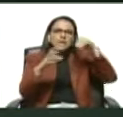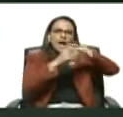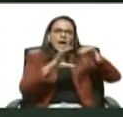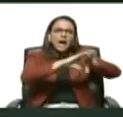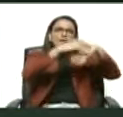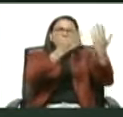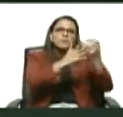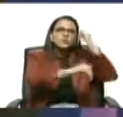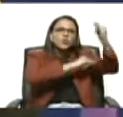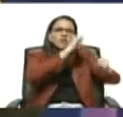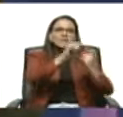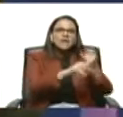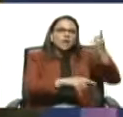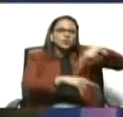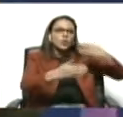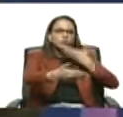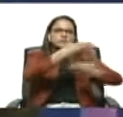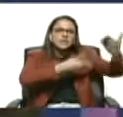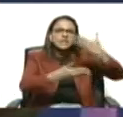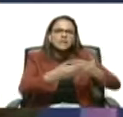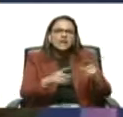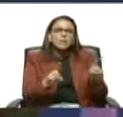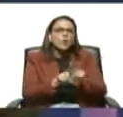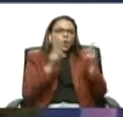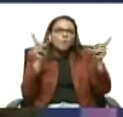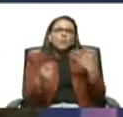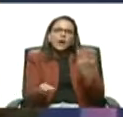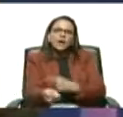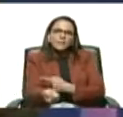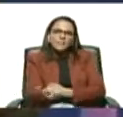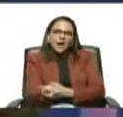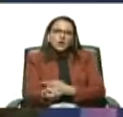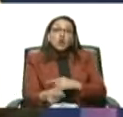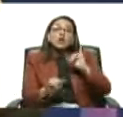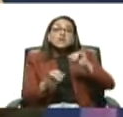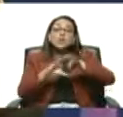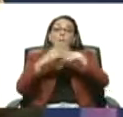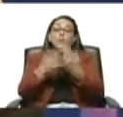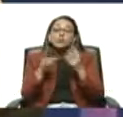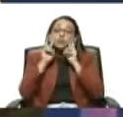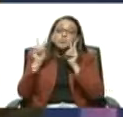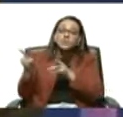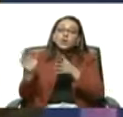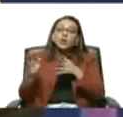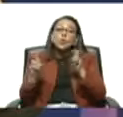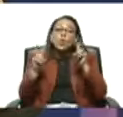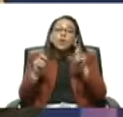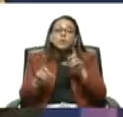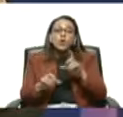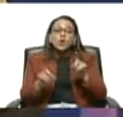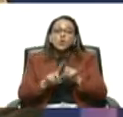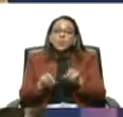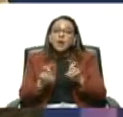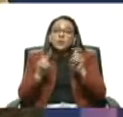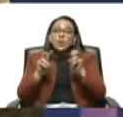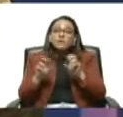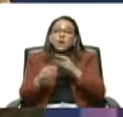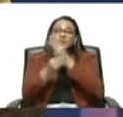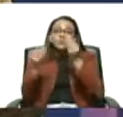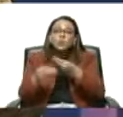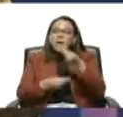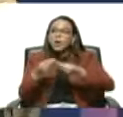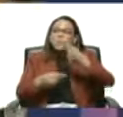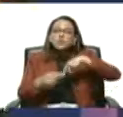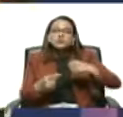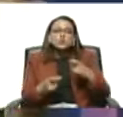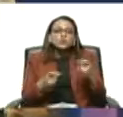a través de la cooperación, la hermandad, y que el mundo busque un nuevo destino que le permita a la humanidad preservarse